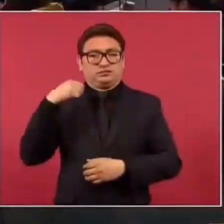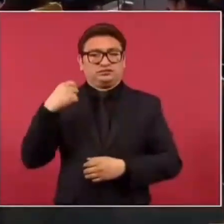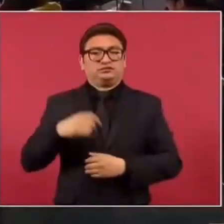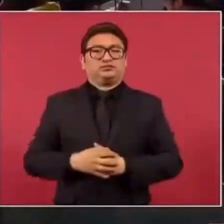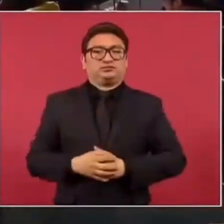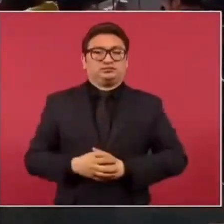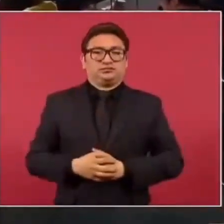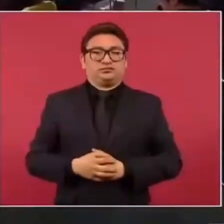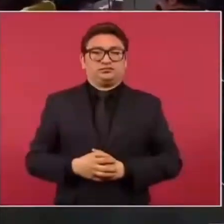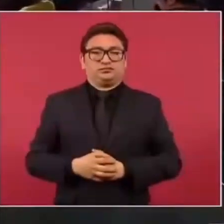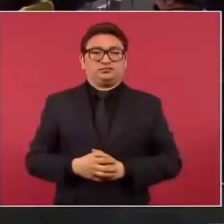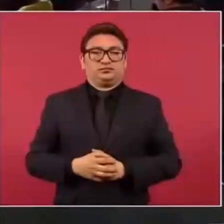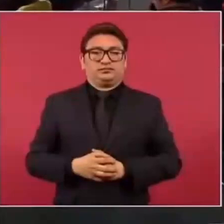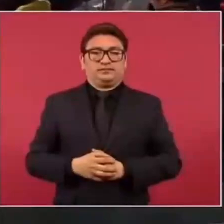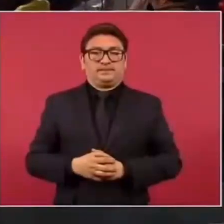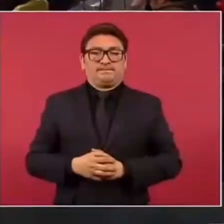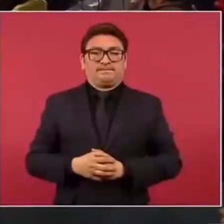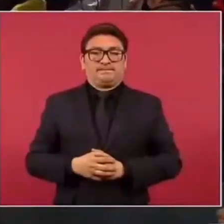Tabasco